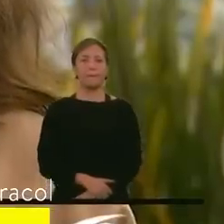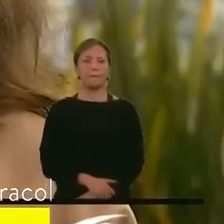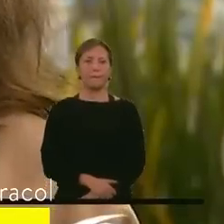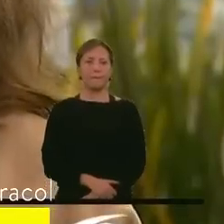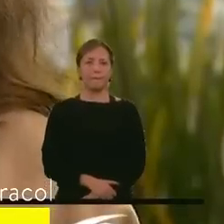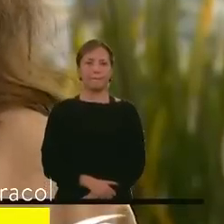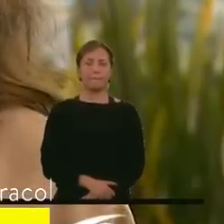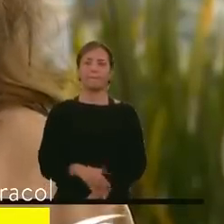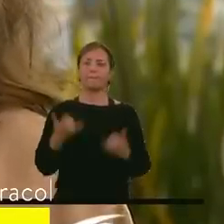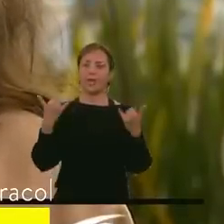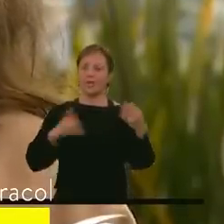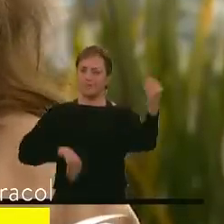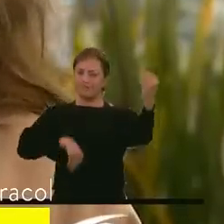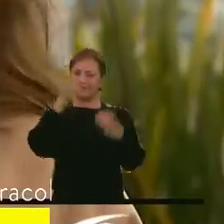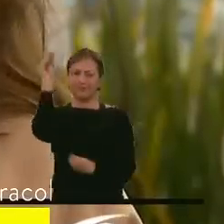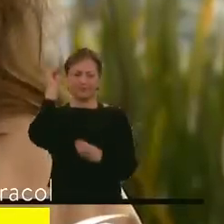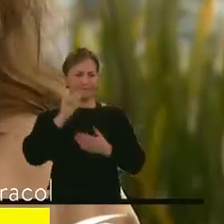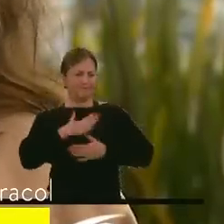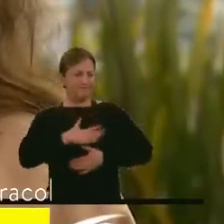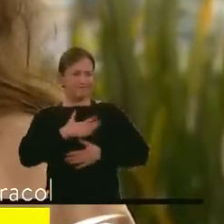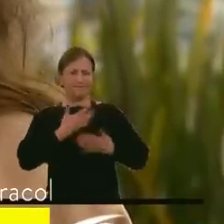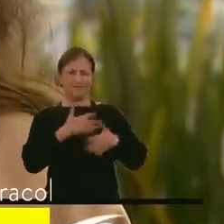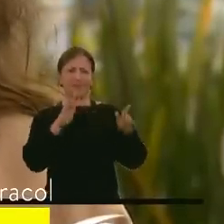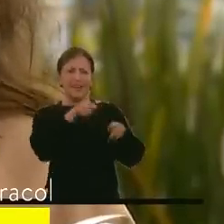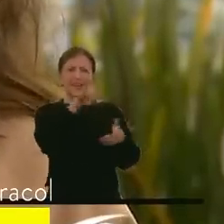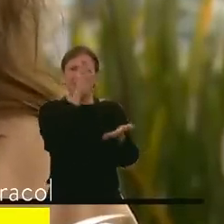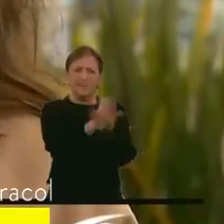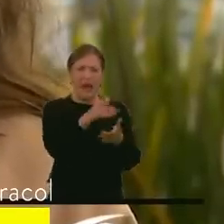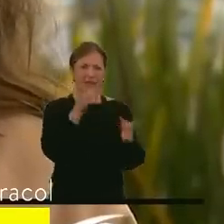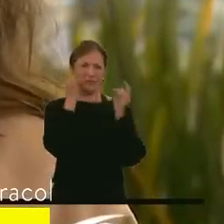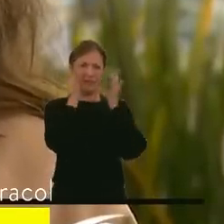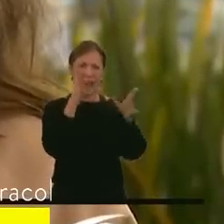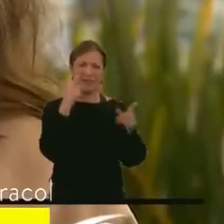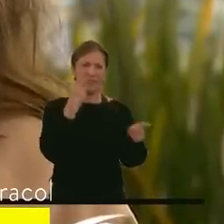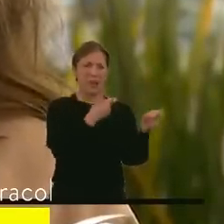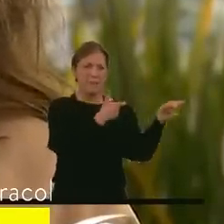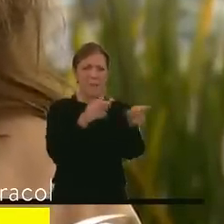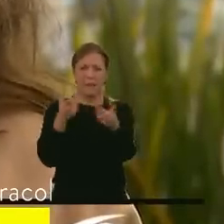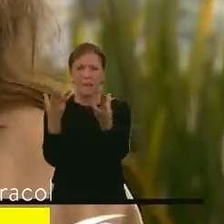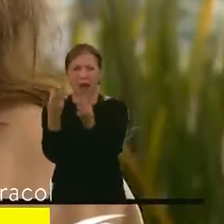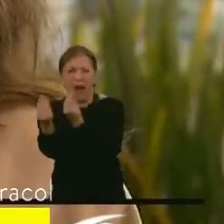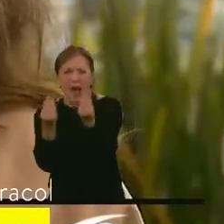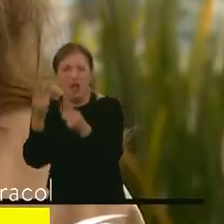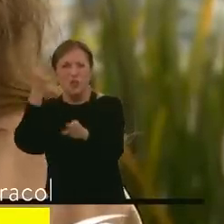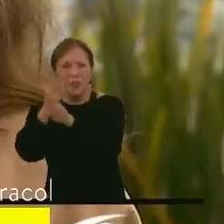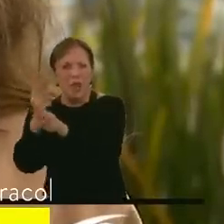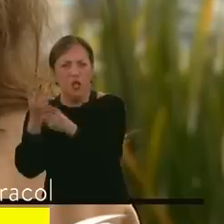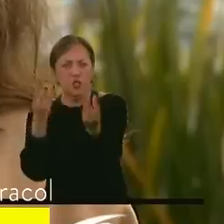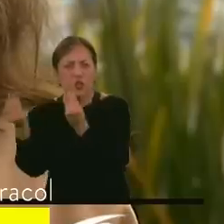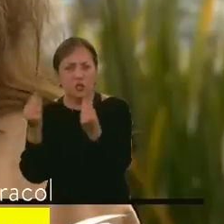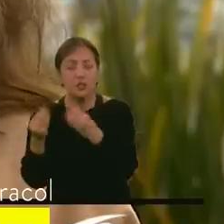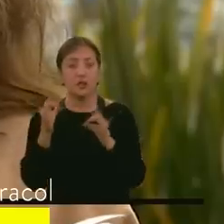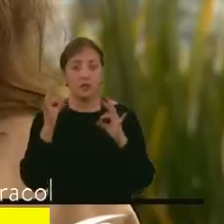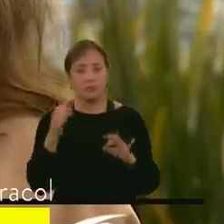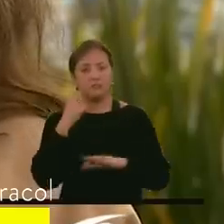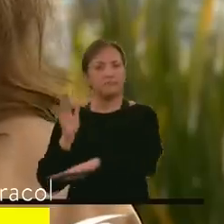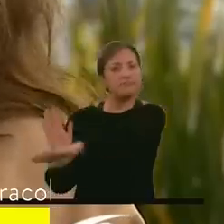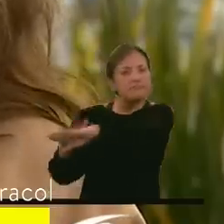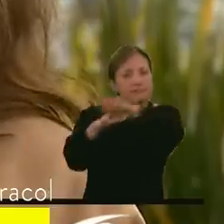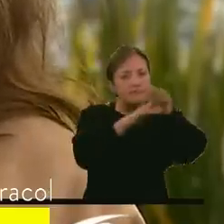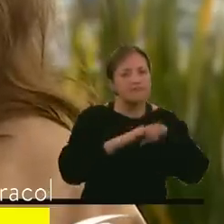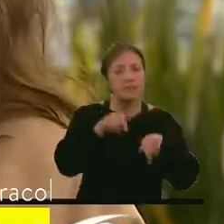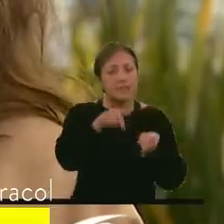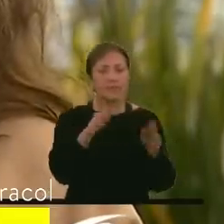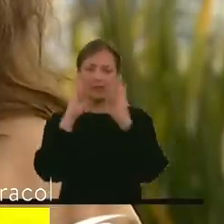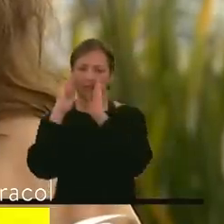Rechazar y condenar de manera inequívoca este acto de barbarie de los grupos armados y llamar realmente a atender esta